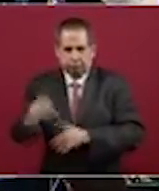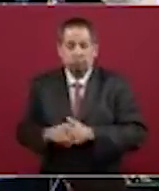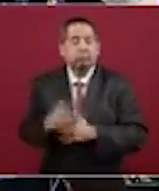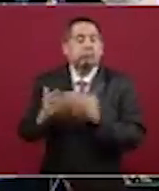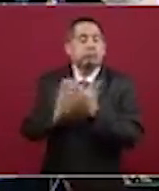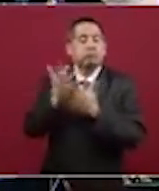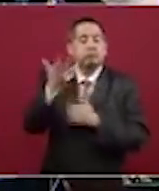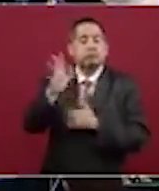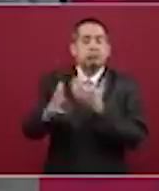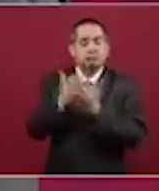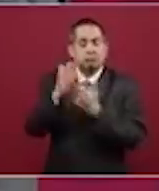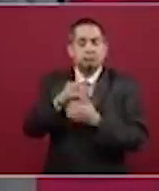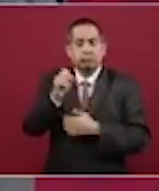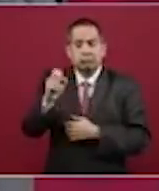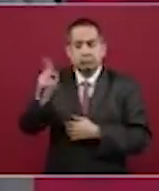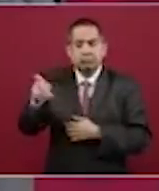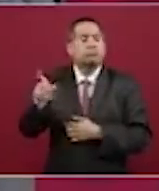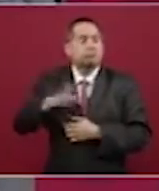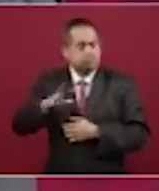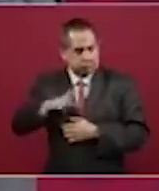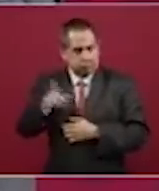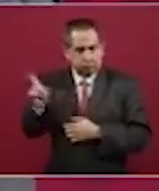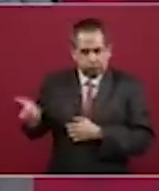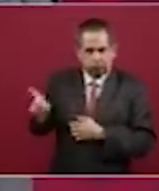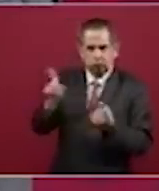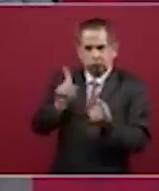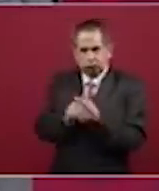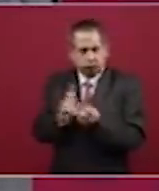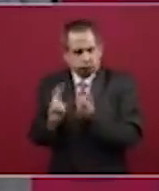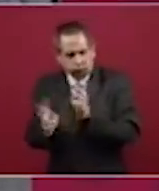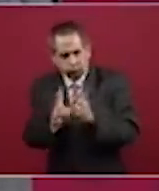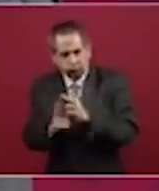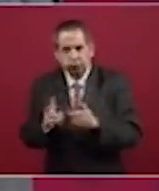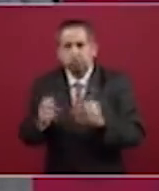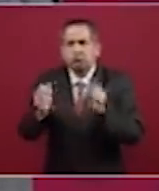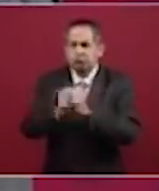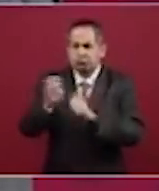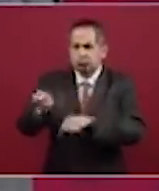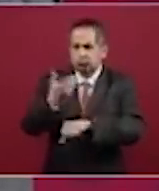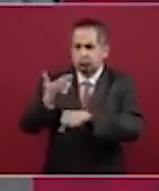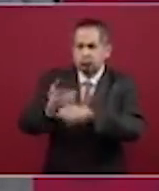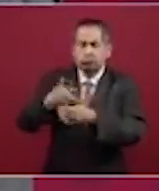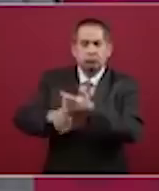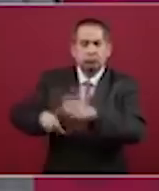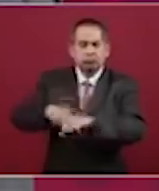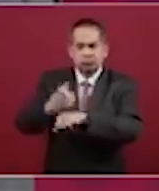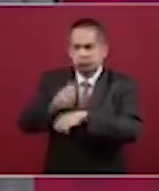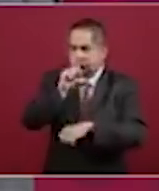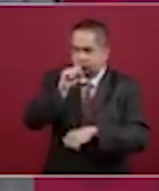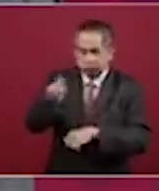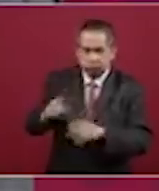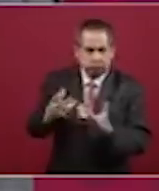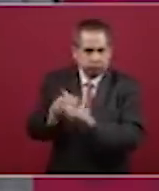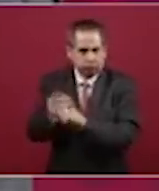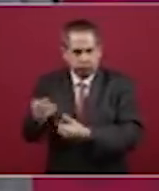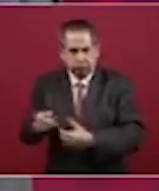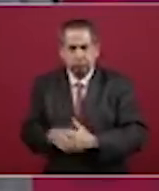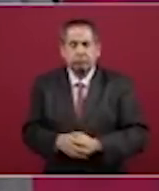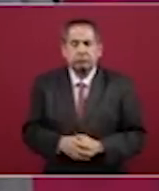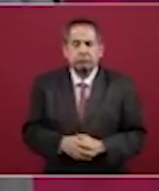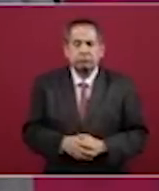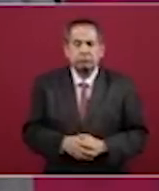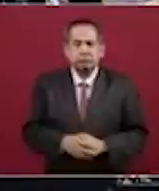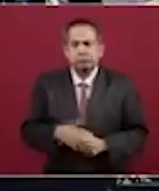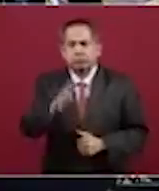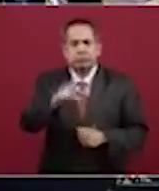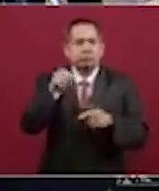A las 10 de la mañana estaría Esteban ahí, los espera, y va a estar la secretaria de Gobernación. Oiga,